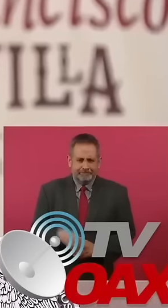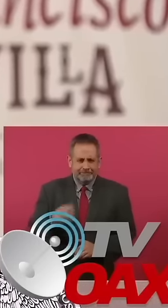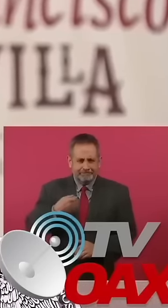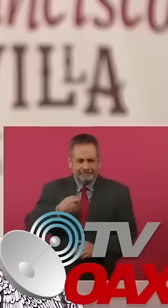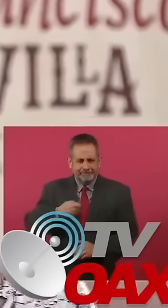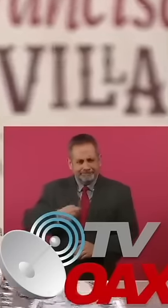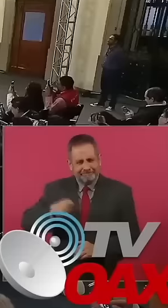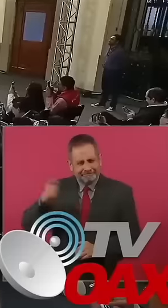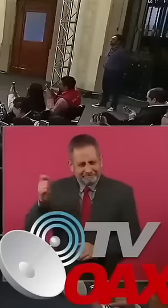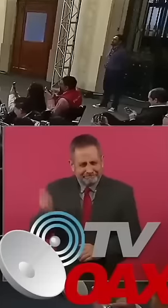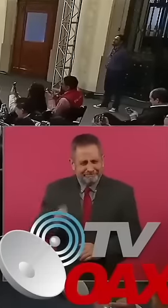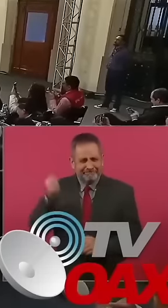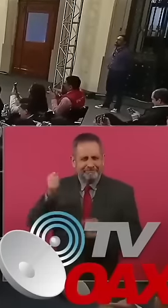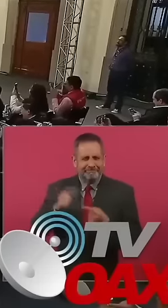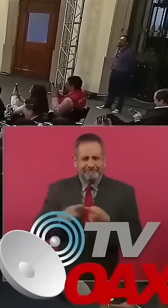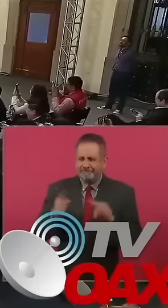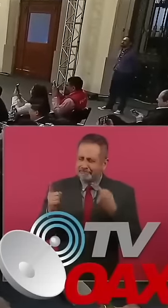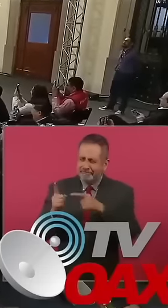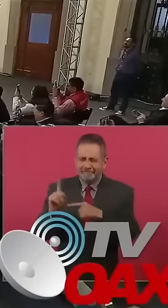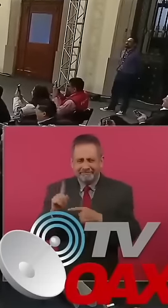ganso.